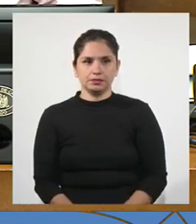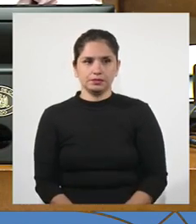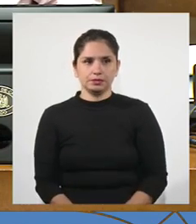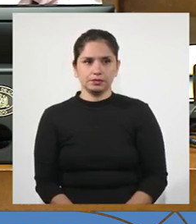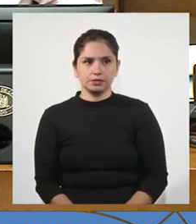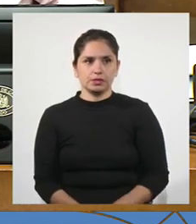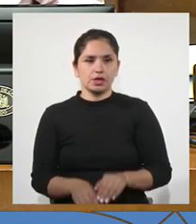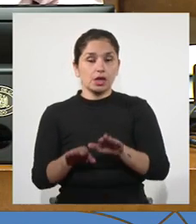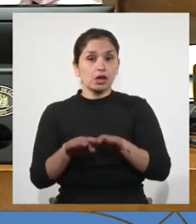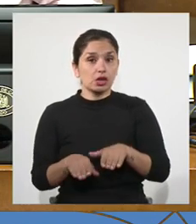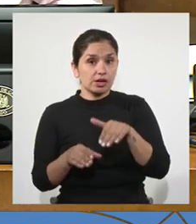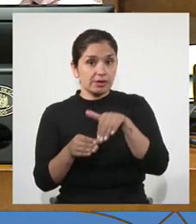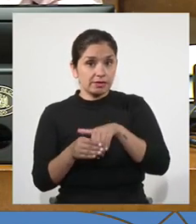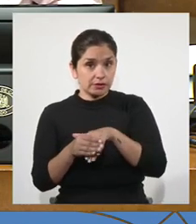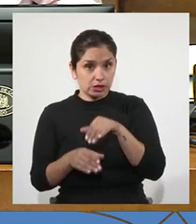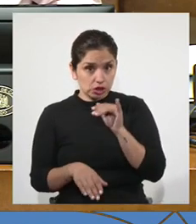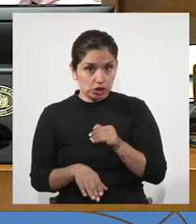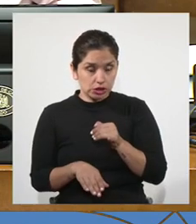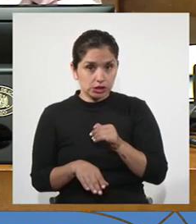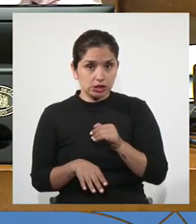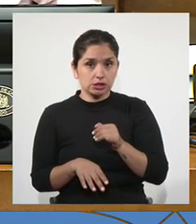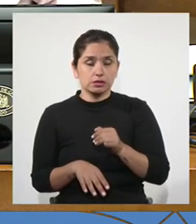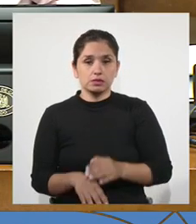¿Con la misma votación? ¿Sí?